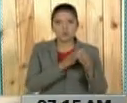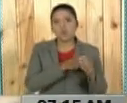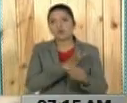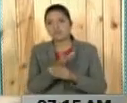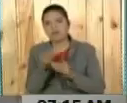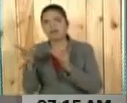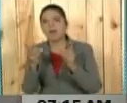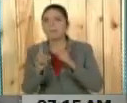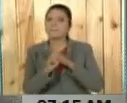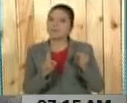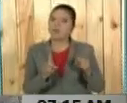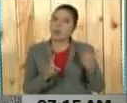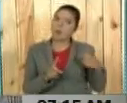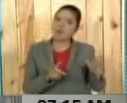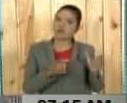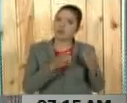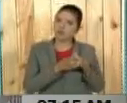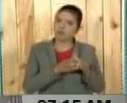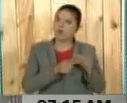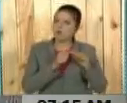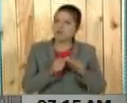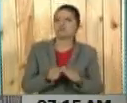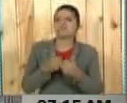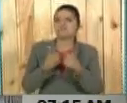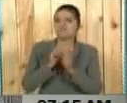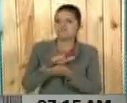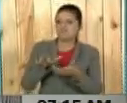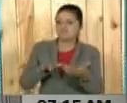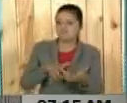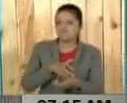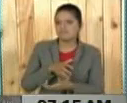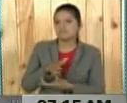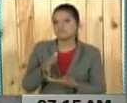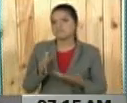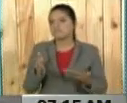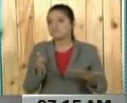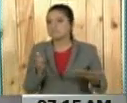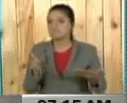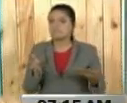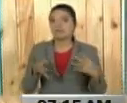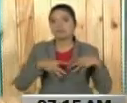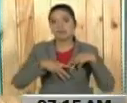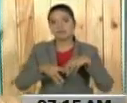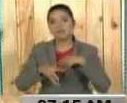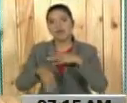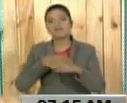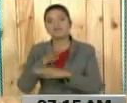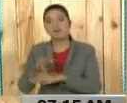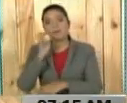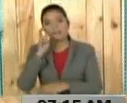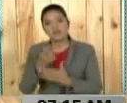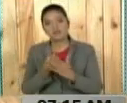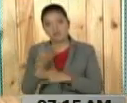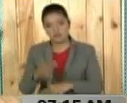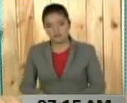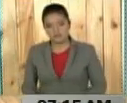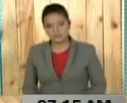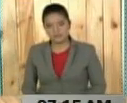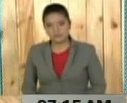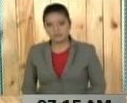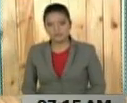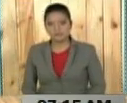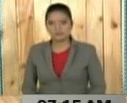sector está llamando prácticamente a continuar con la agenda de una movilización a Miraflores, sí, con lo que eso representa? Claro.